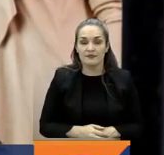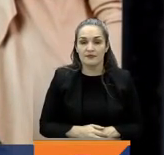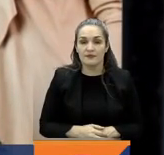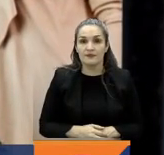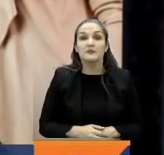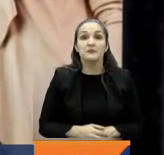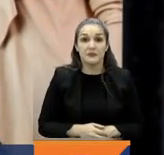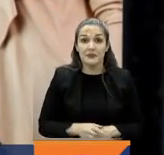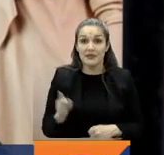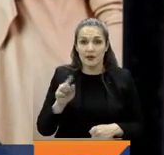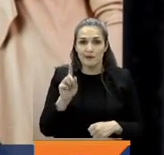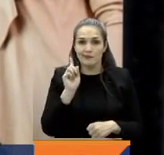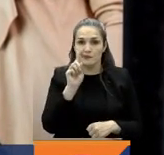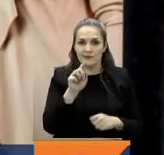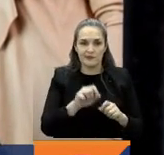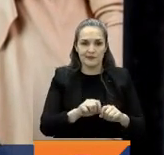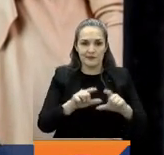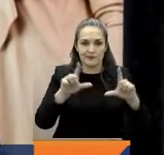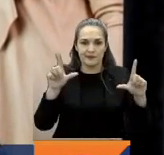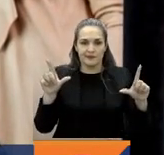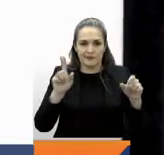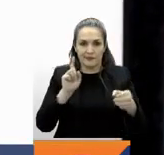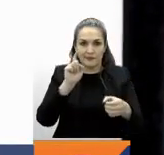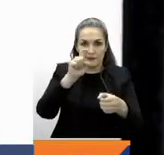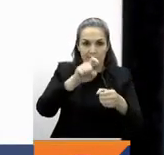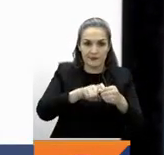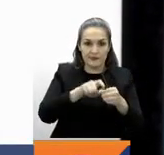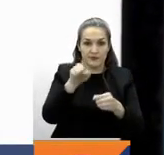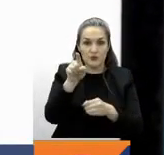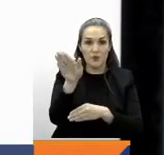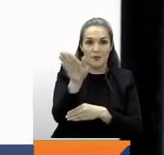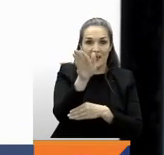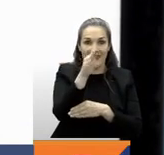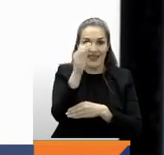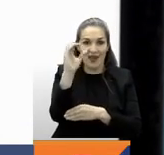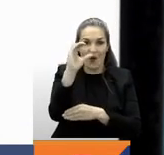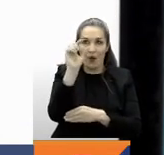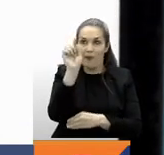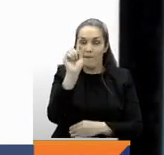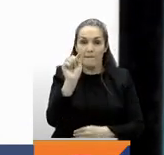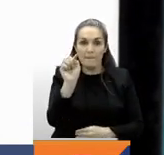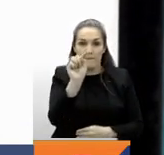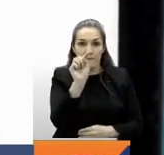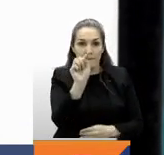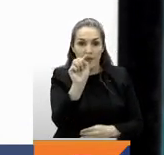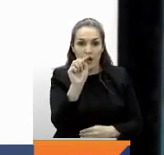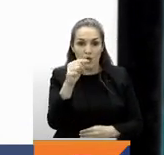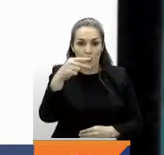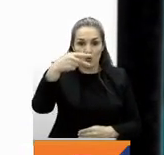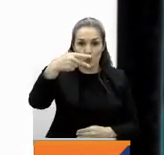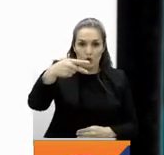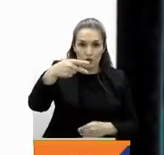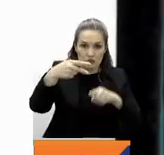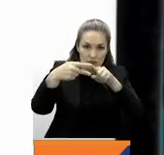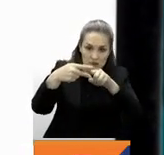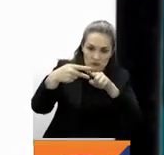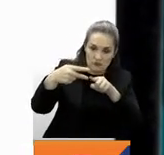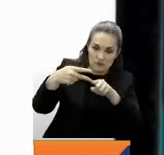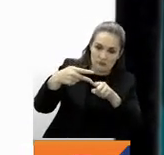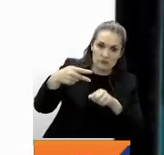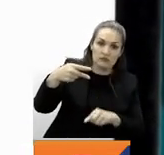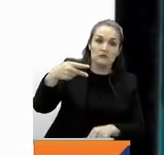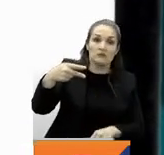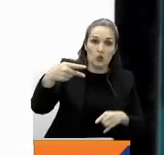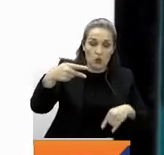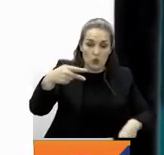www.magneto365.com/grupo-sure. De clic en Regístrate, seleccione la bandera de Colombia y allí se va a desplegar dos opciones de inscripción: subir